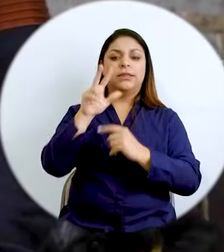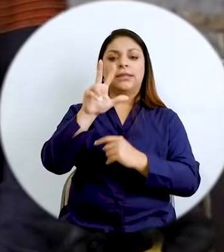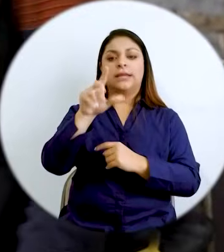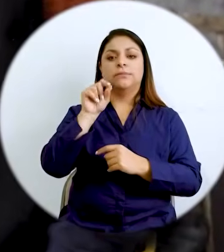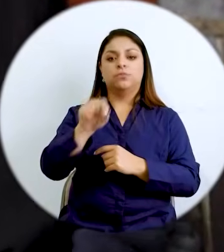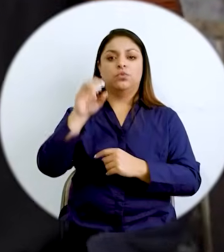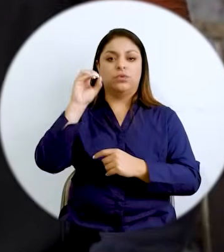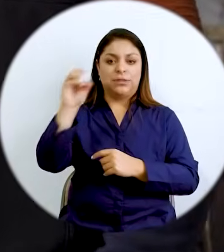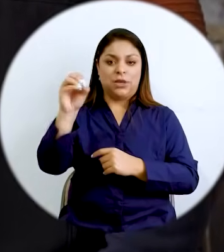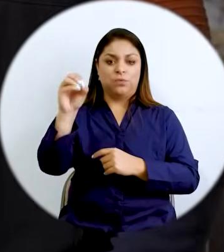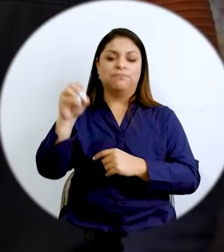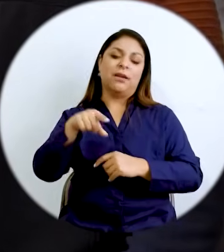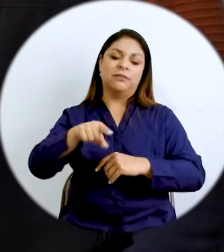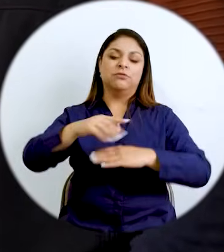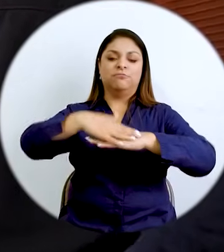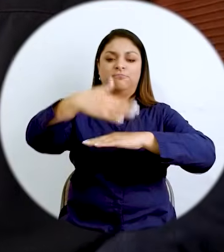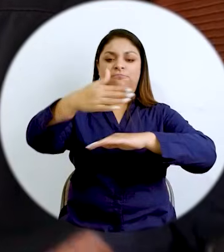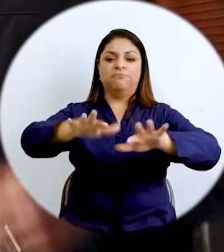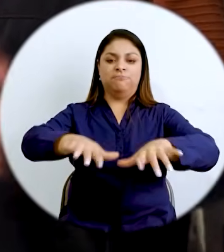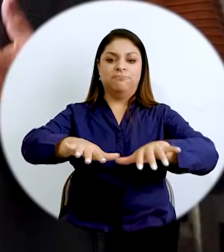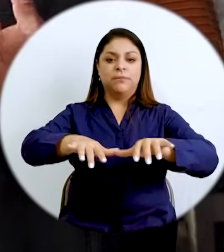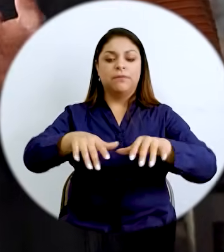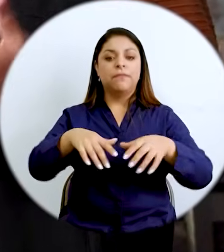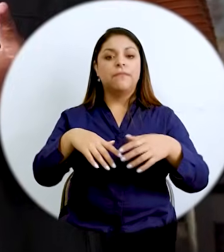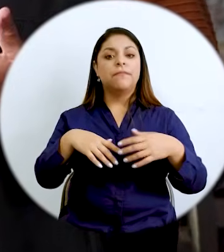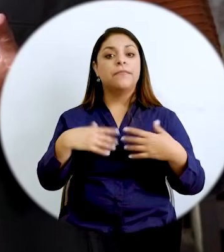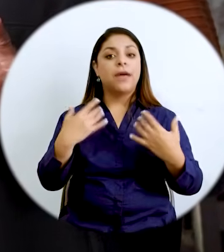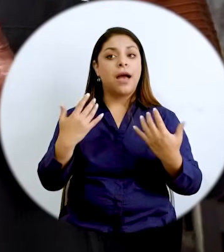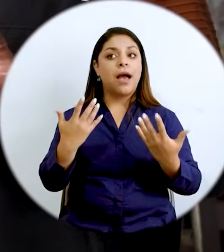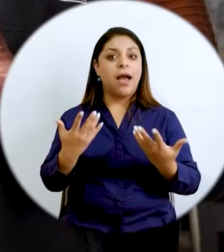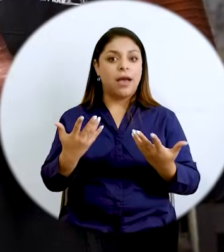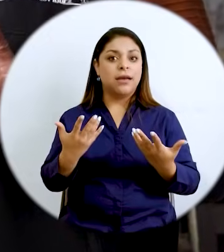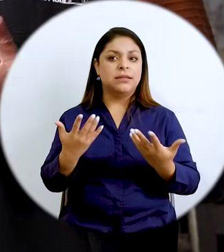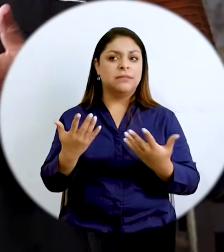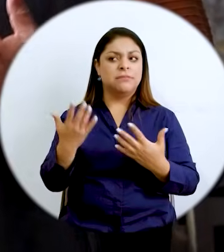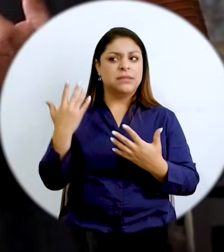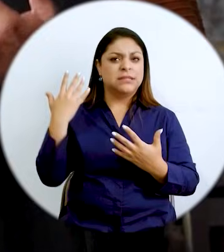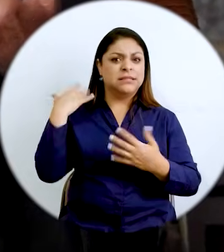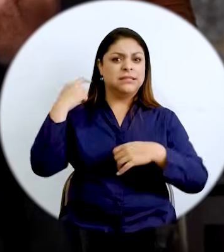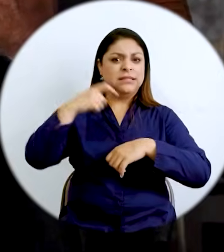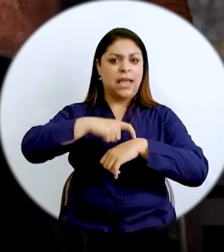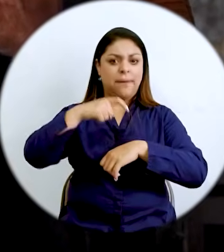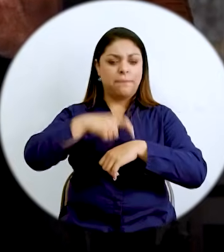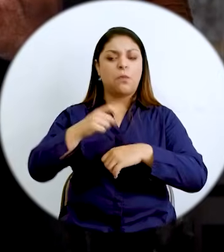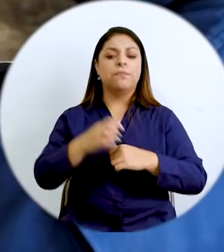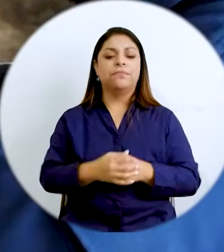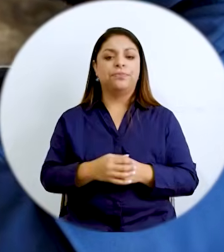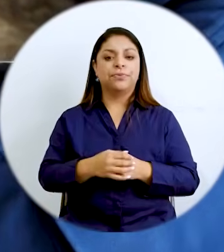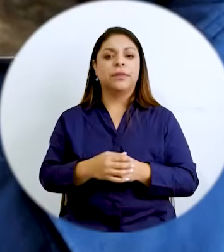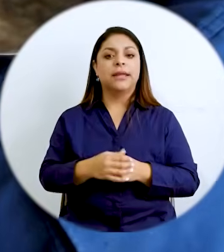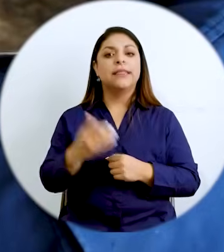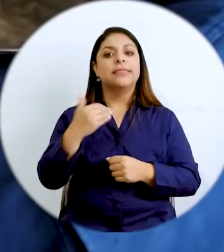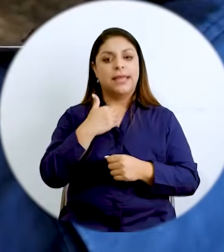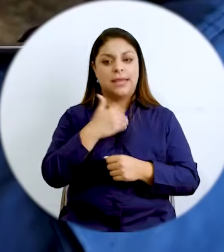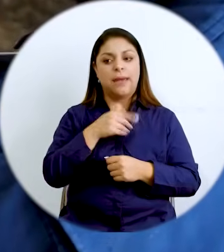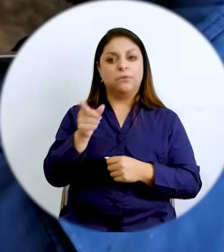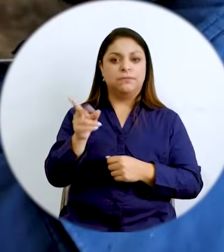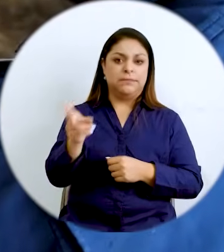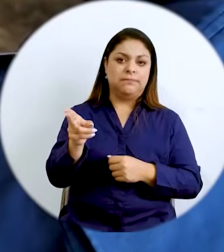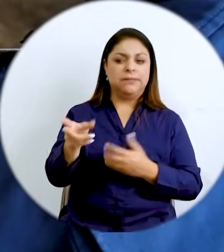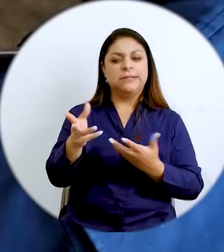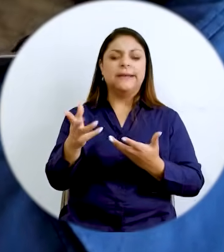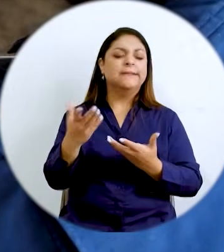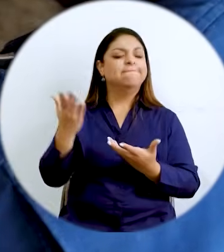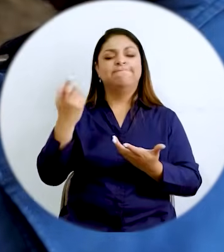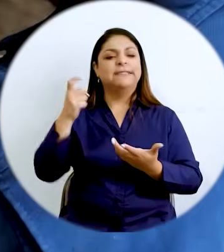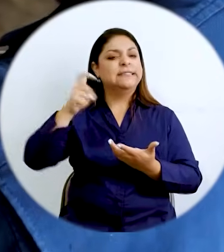era la versión de escritorio, y hacía tiempo que teníamos